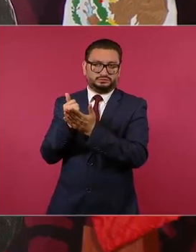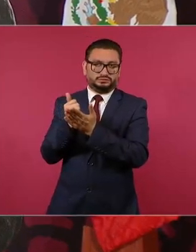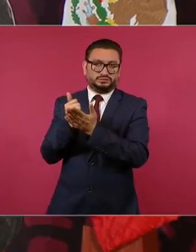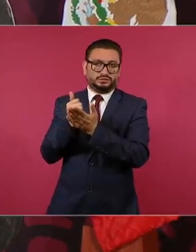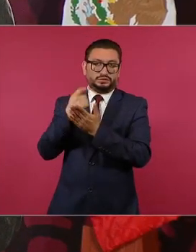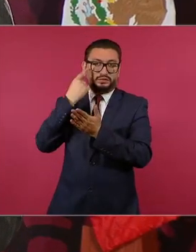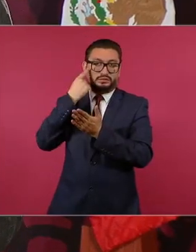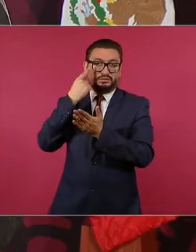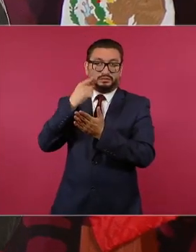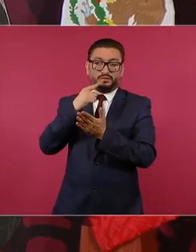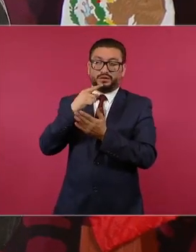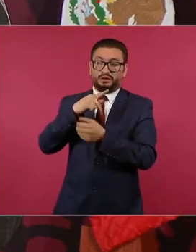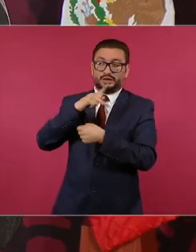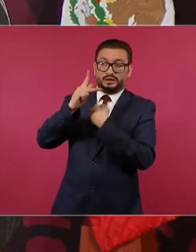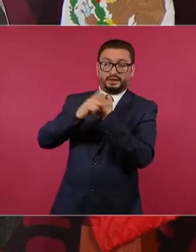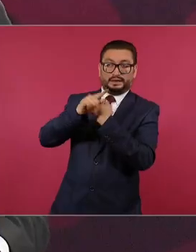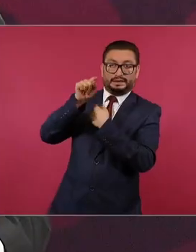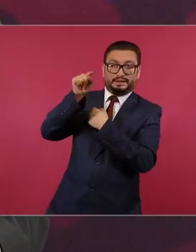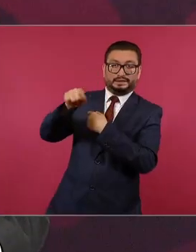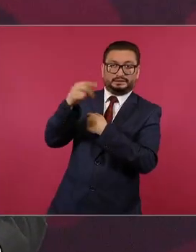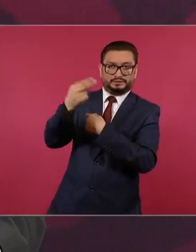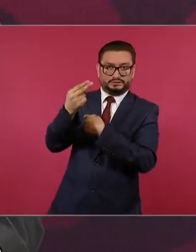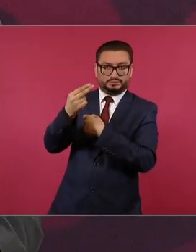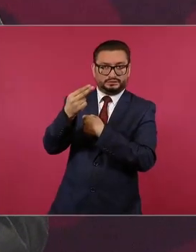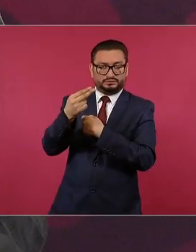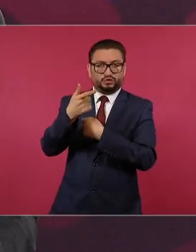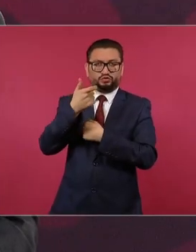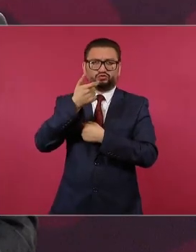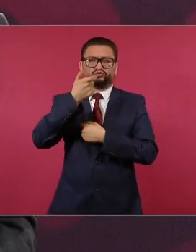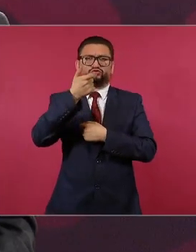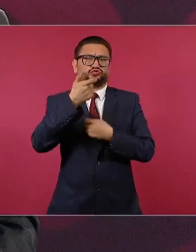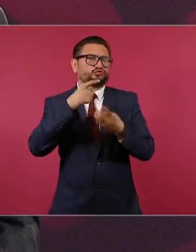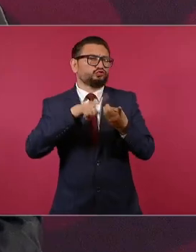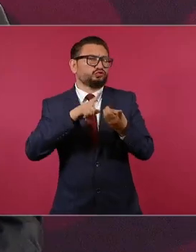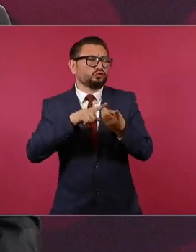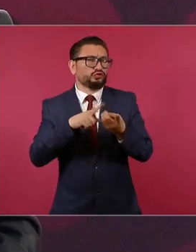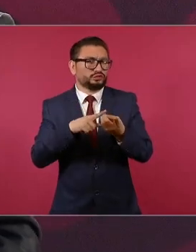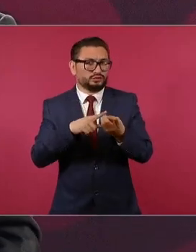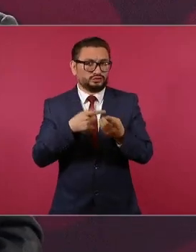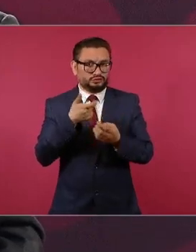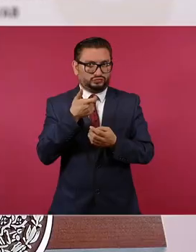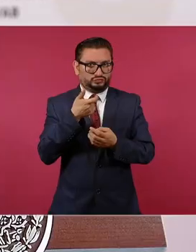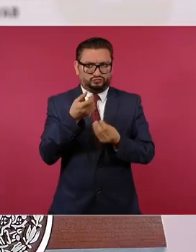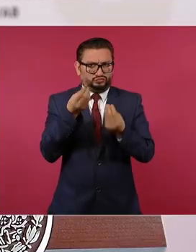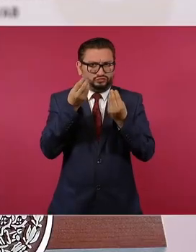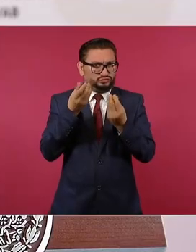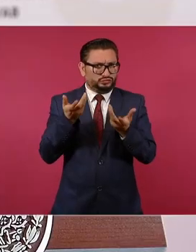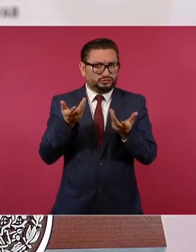los habitantes de un país. ¿Dónde se queda ese dinero? Además, no es mucho.